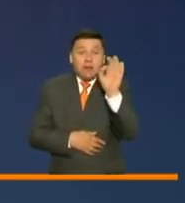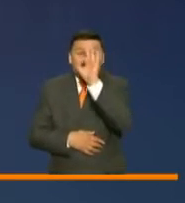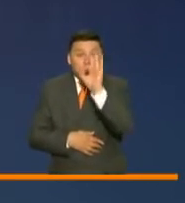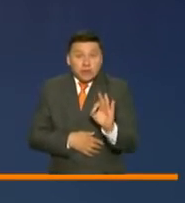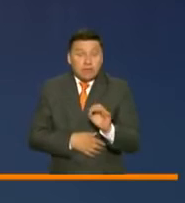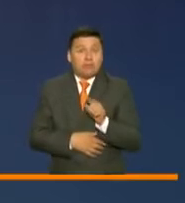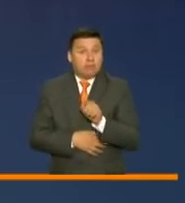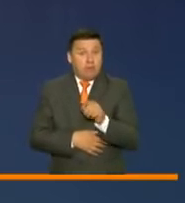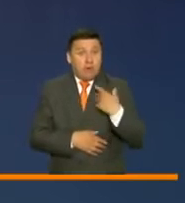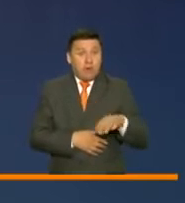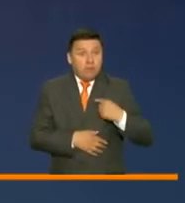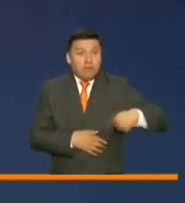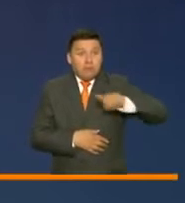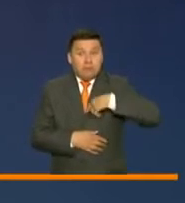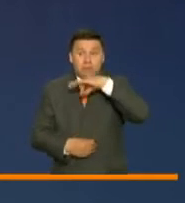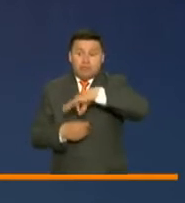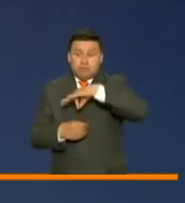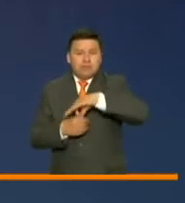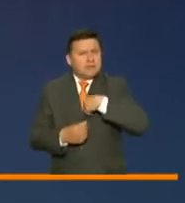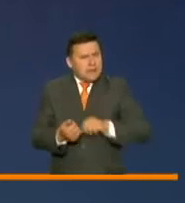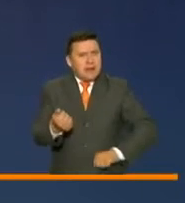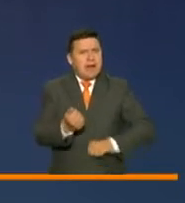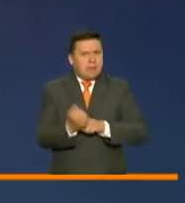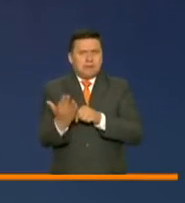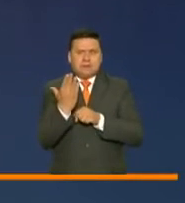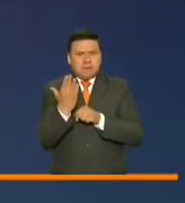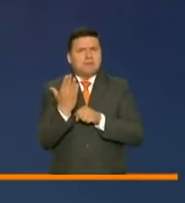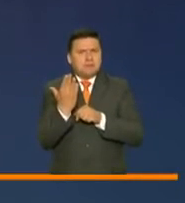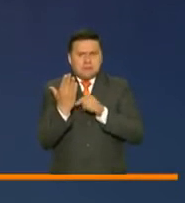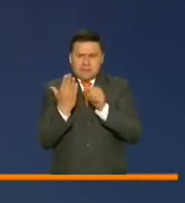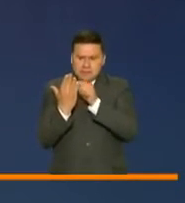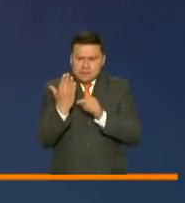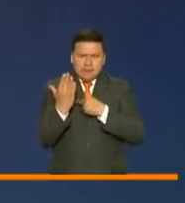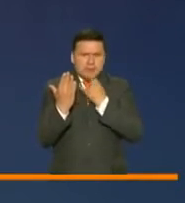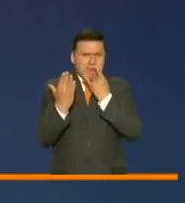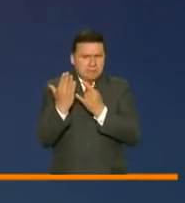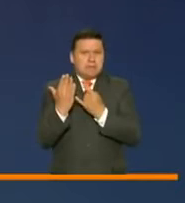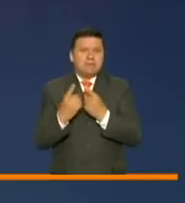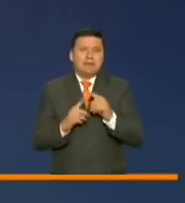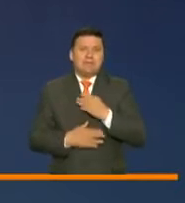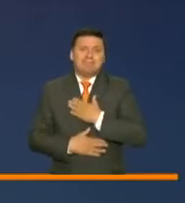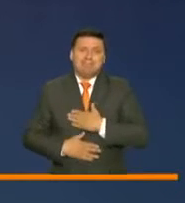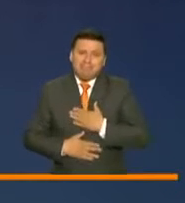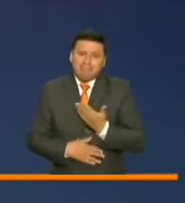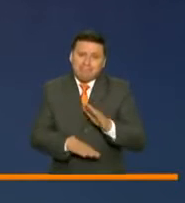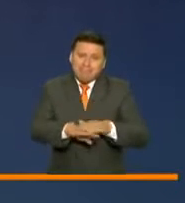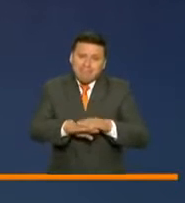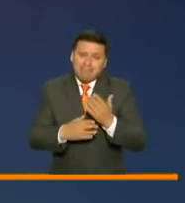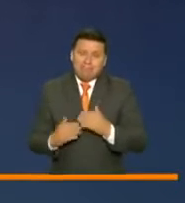de quienes votamos apoyamos las iniciativas aquí planteadas desafortunadamente